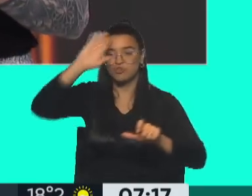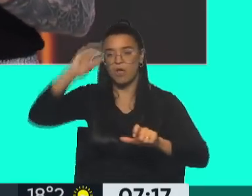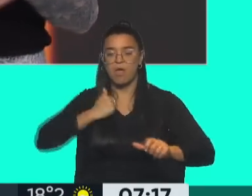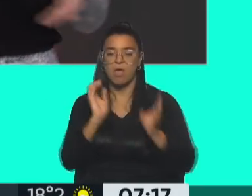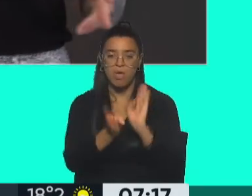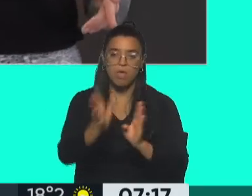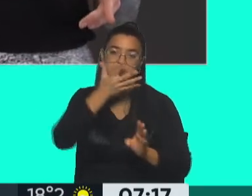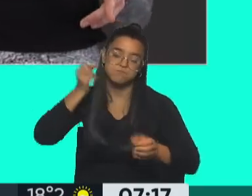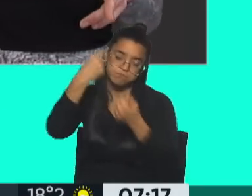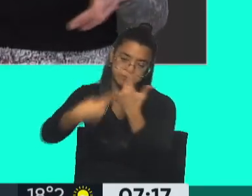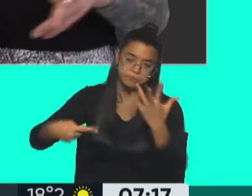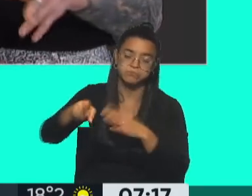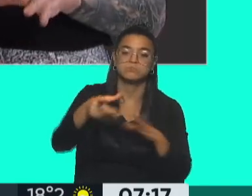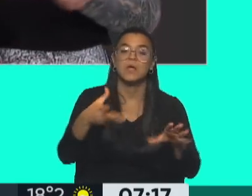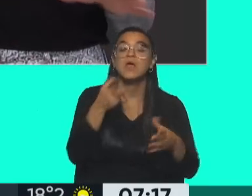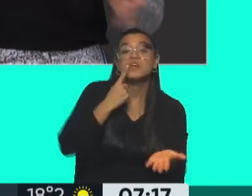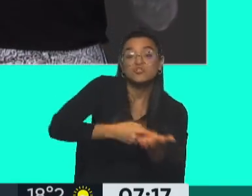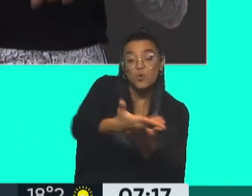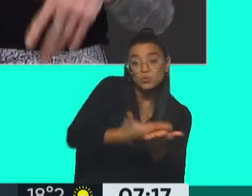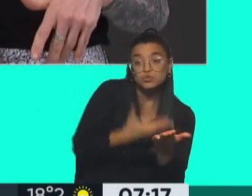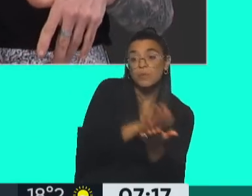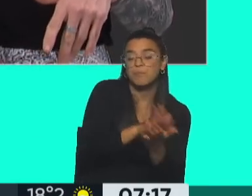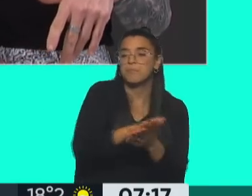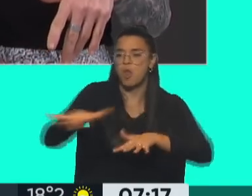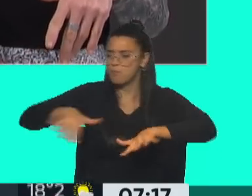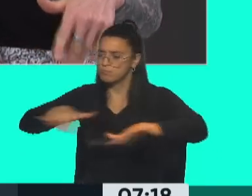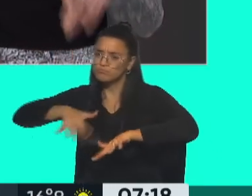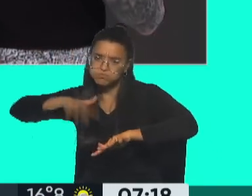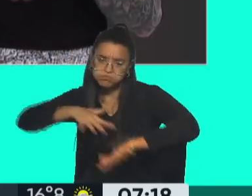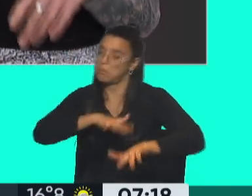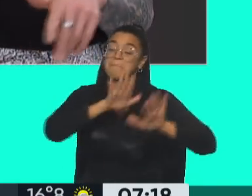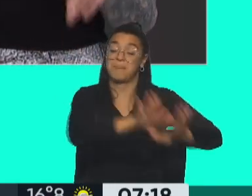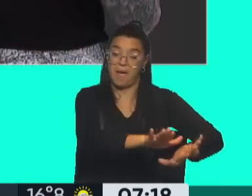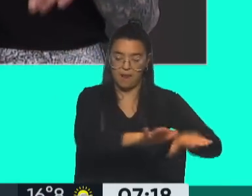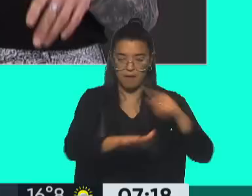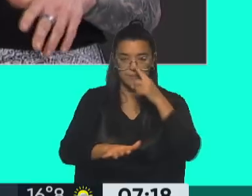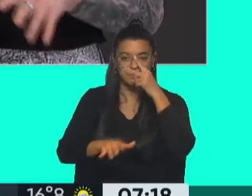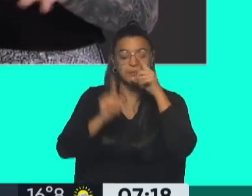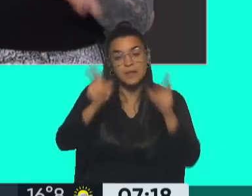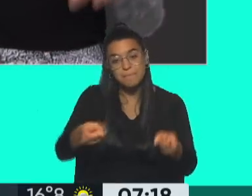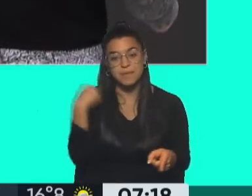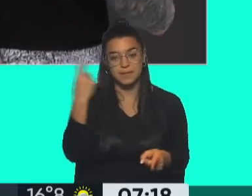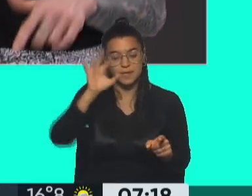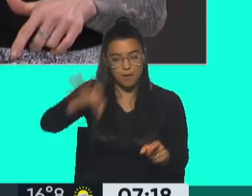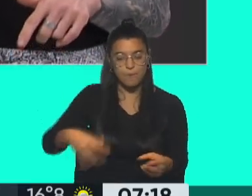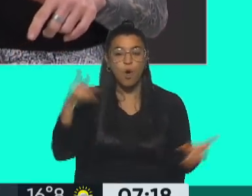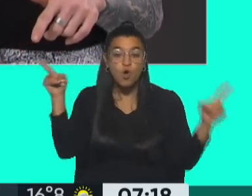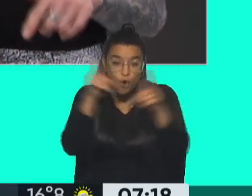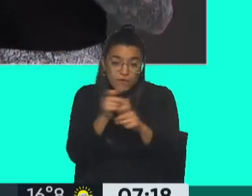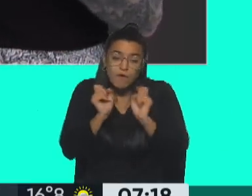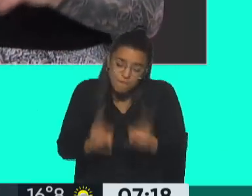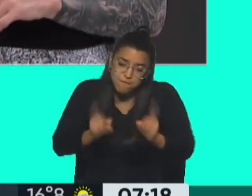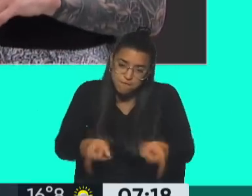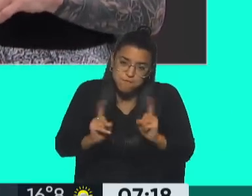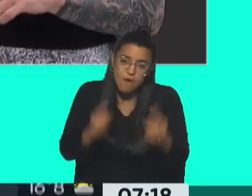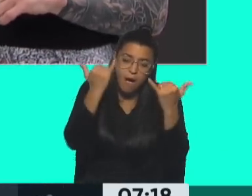una resolución de la Corte Suprema que fue paralizada por la movilización popular. Y además sabemos el conflicto todavía permanente